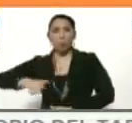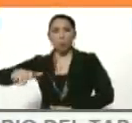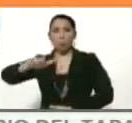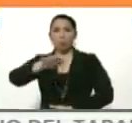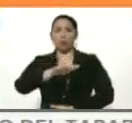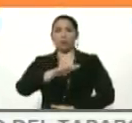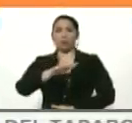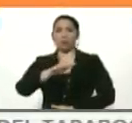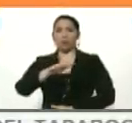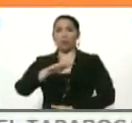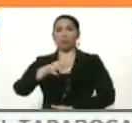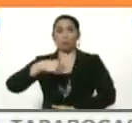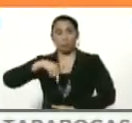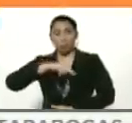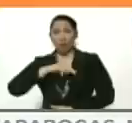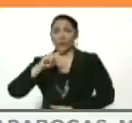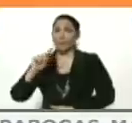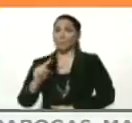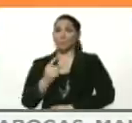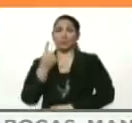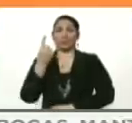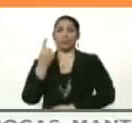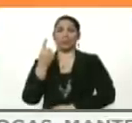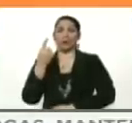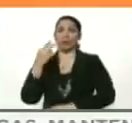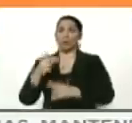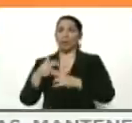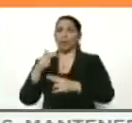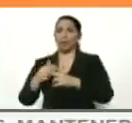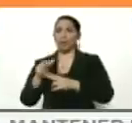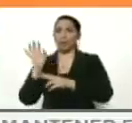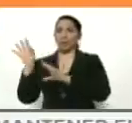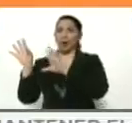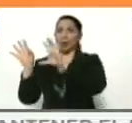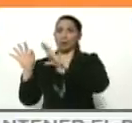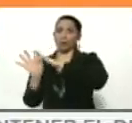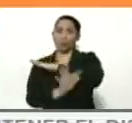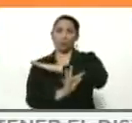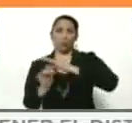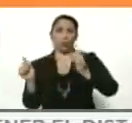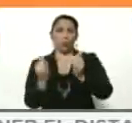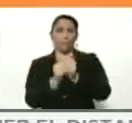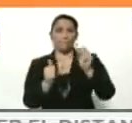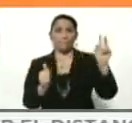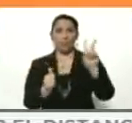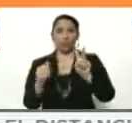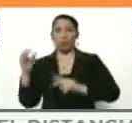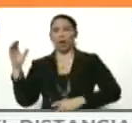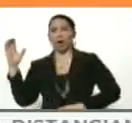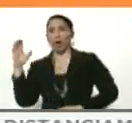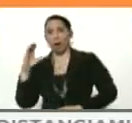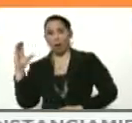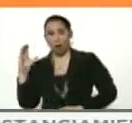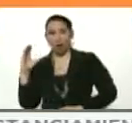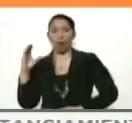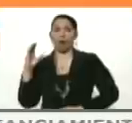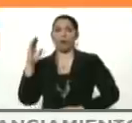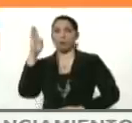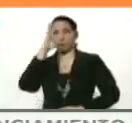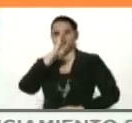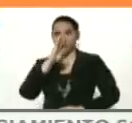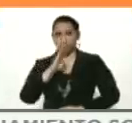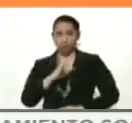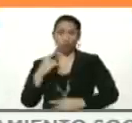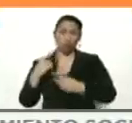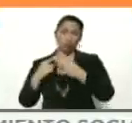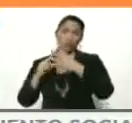de que nuestro principal riesgo está en los países fronterizos con Venezuela, Colombia, Brasil y